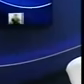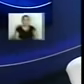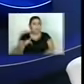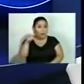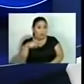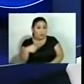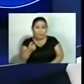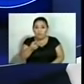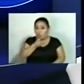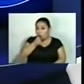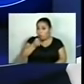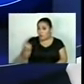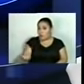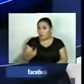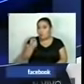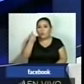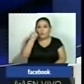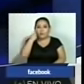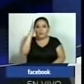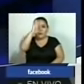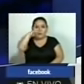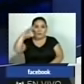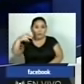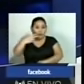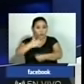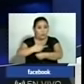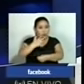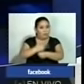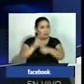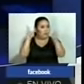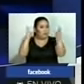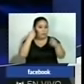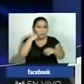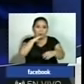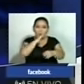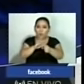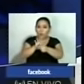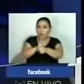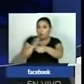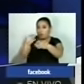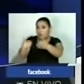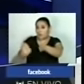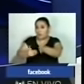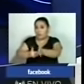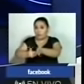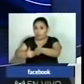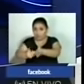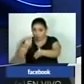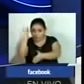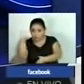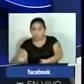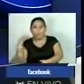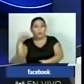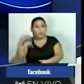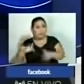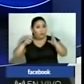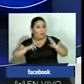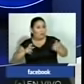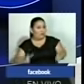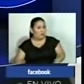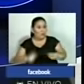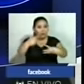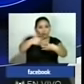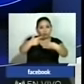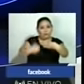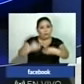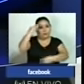Tenemos una actualización desde Guatemala sobre la situación del COVID-19 y las medidas que ha iniciado desde este día el gobierno de ese país. Ligia